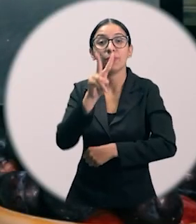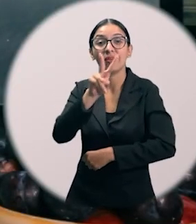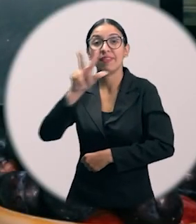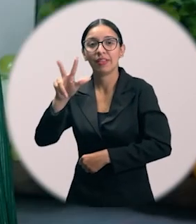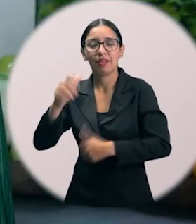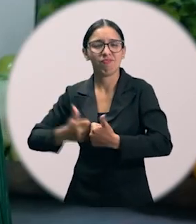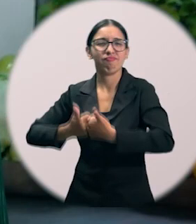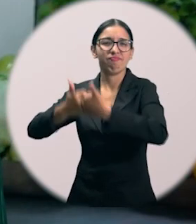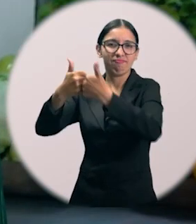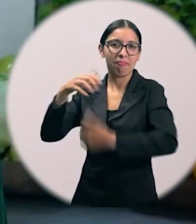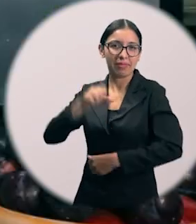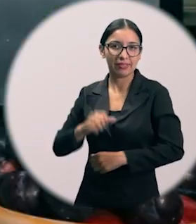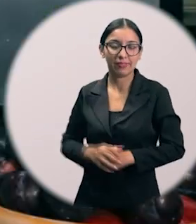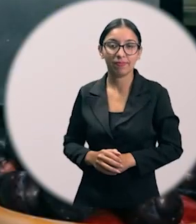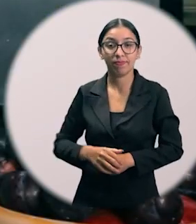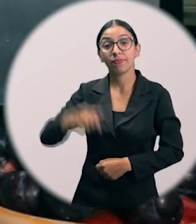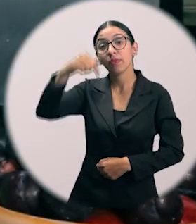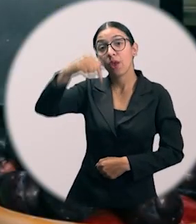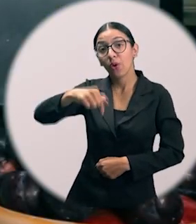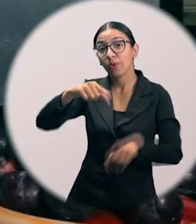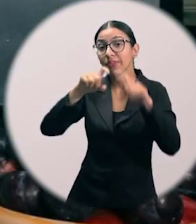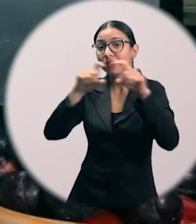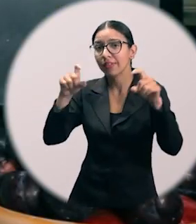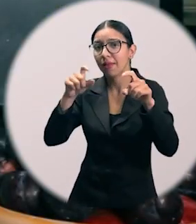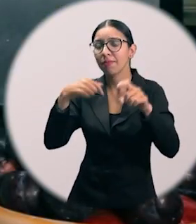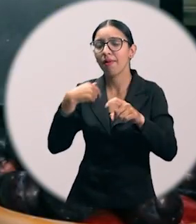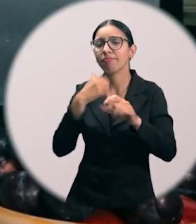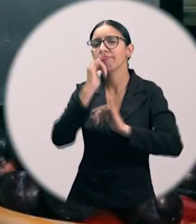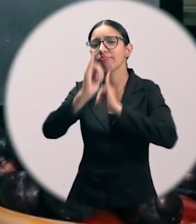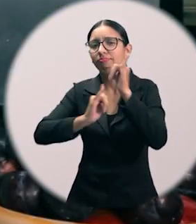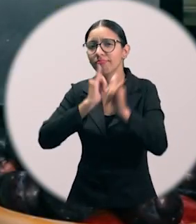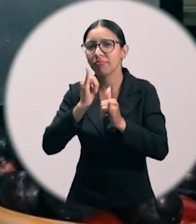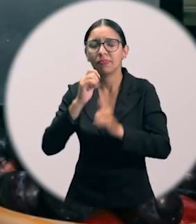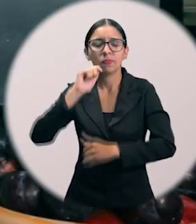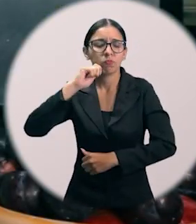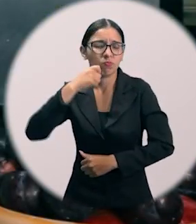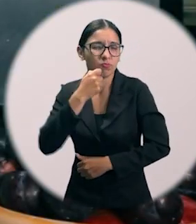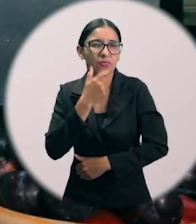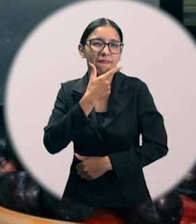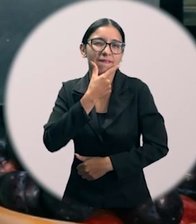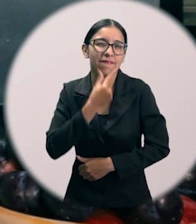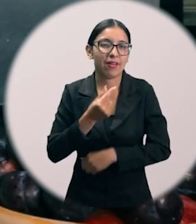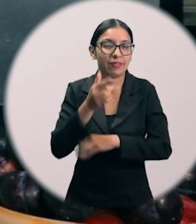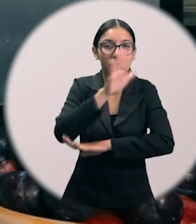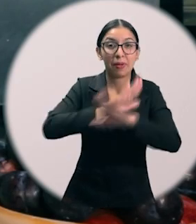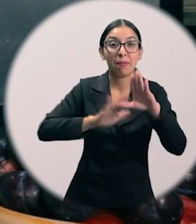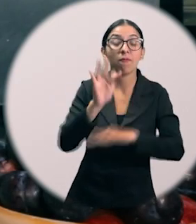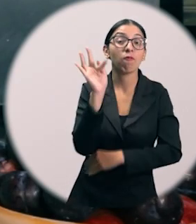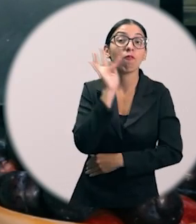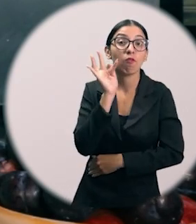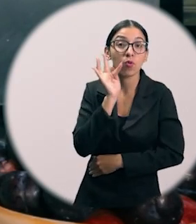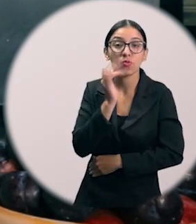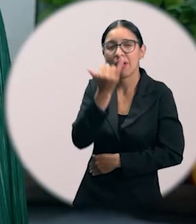sigan creciendo. Hoy vengo a compartir con ustedes una receta rica, fácil, que podemos preparar con las frutas de